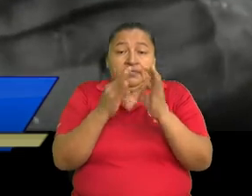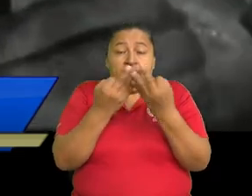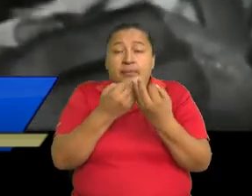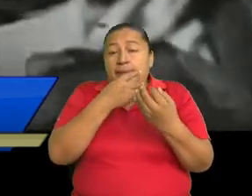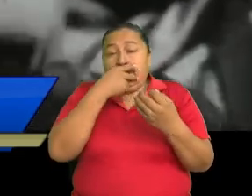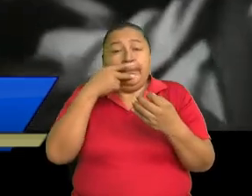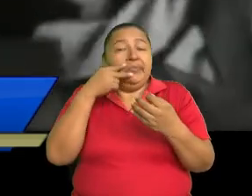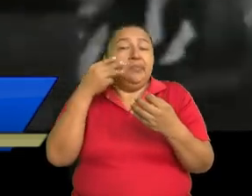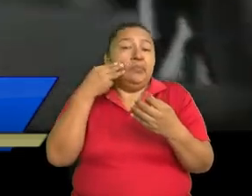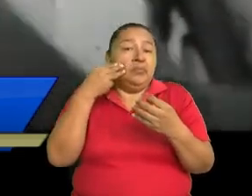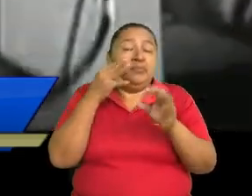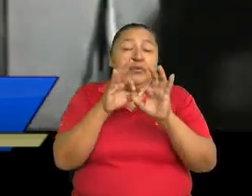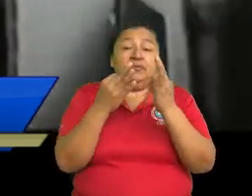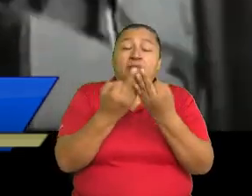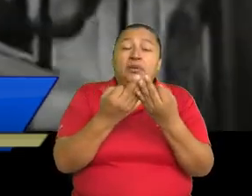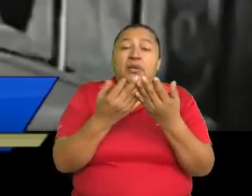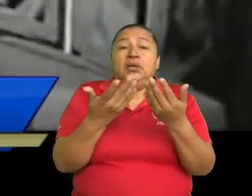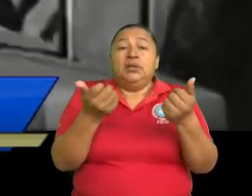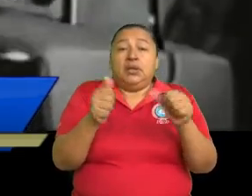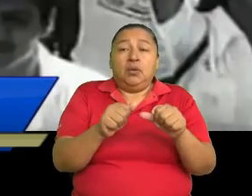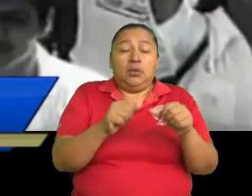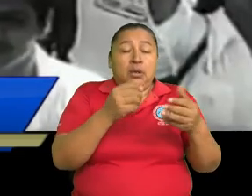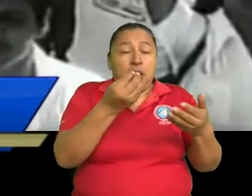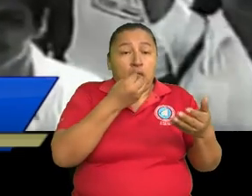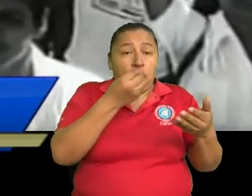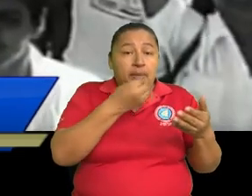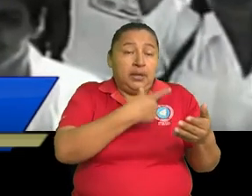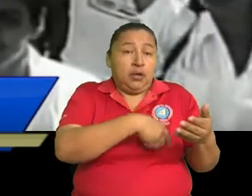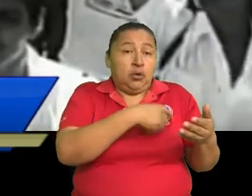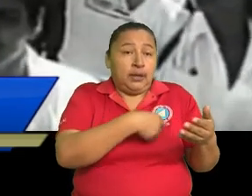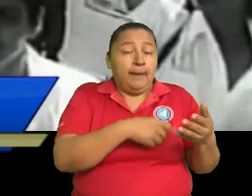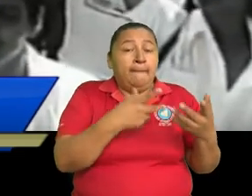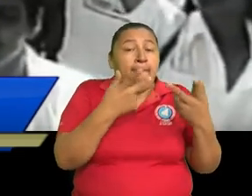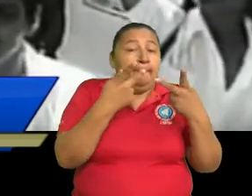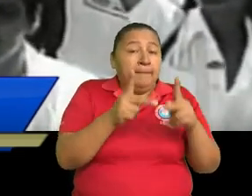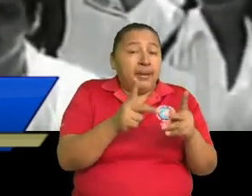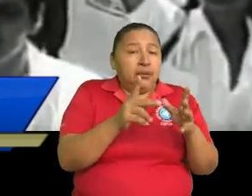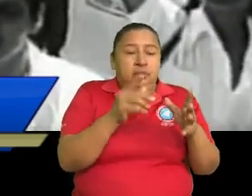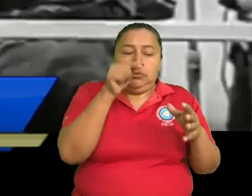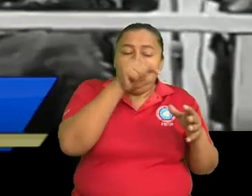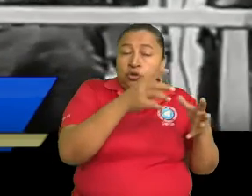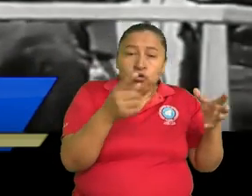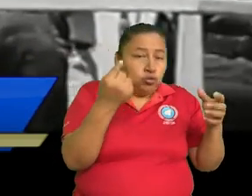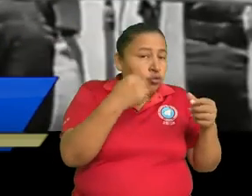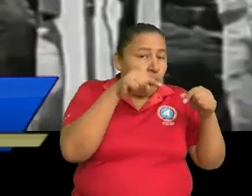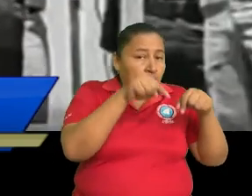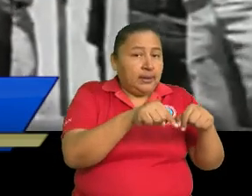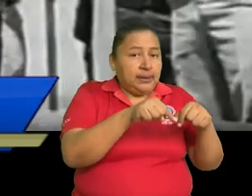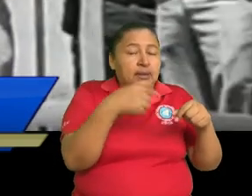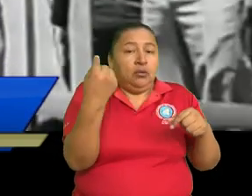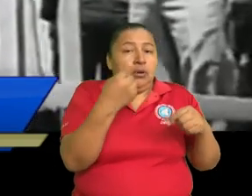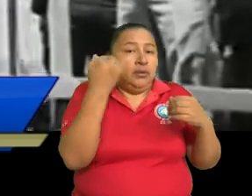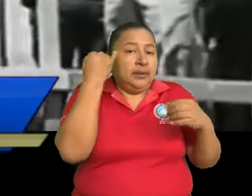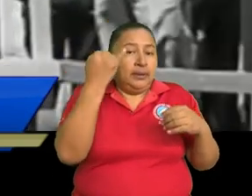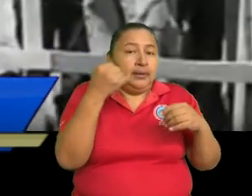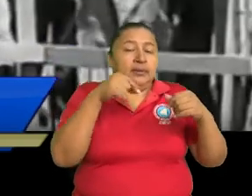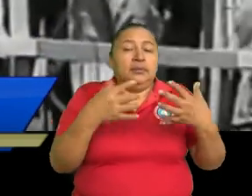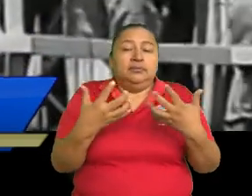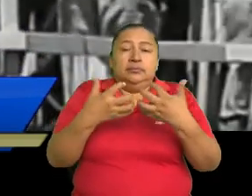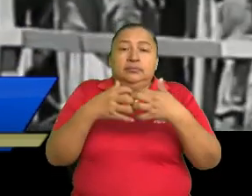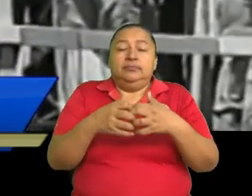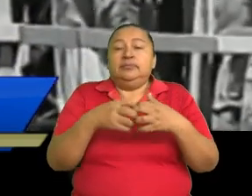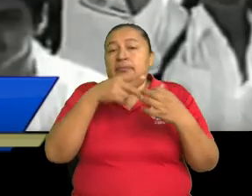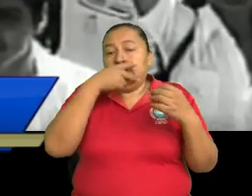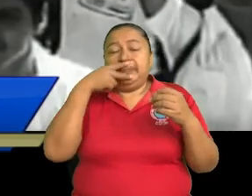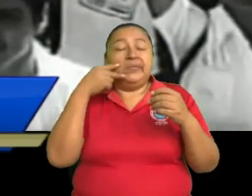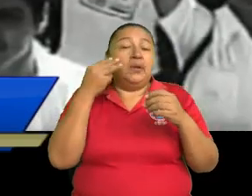padres de familia en torno a la merienda escolar. Ah, claro. Pero no es el único momento ni la única iniciativa en la que se articulan. En